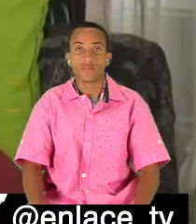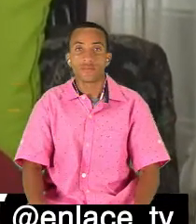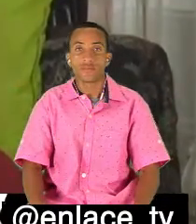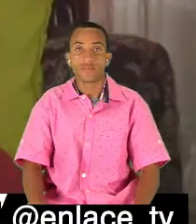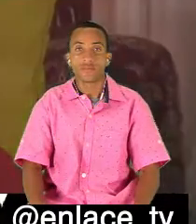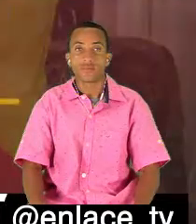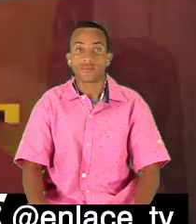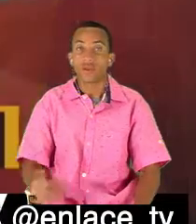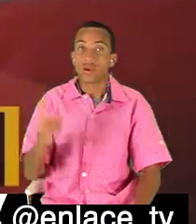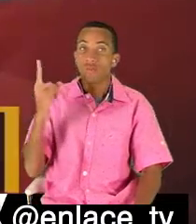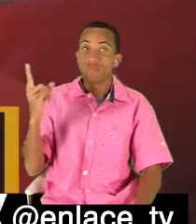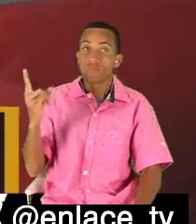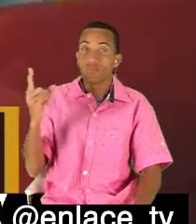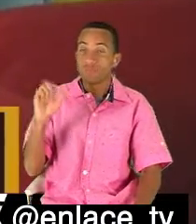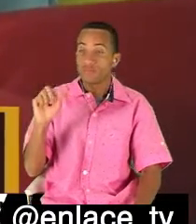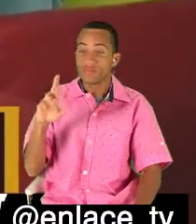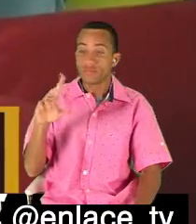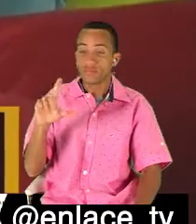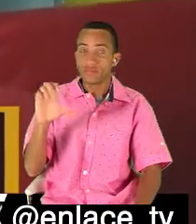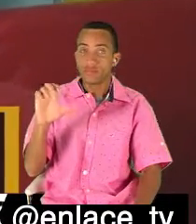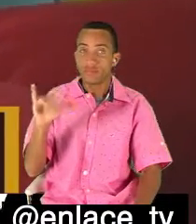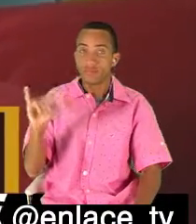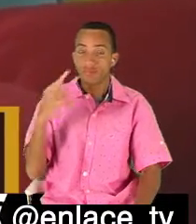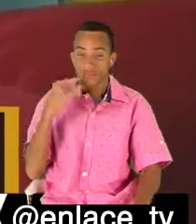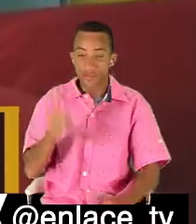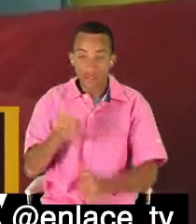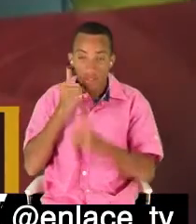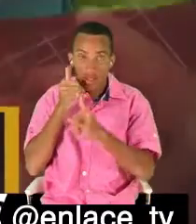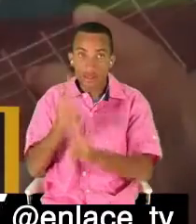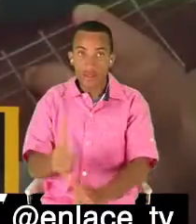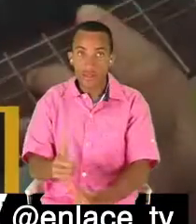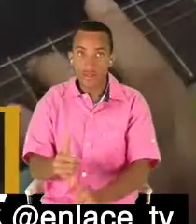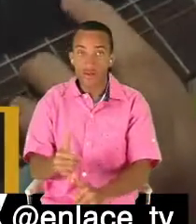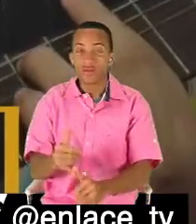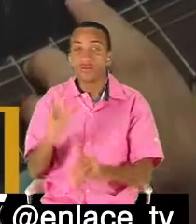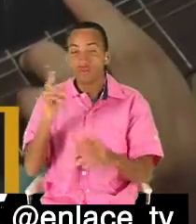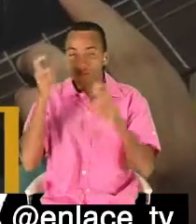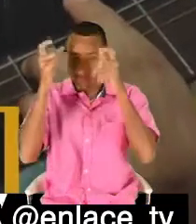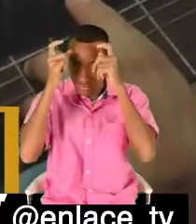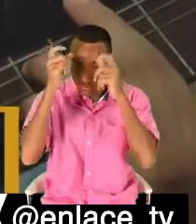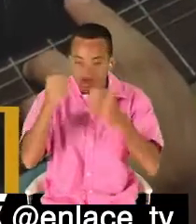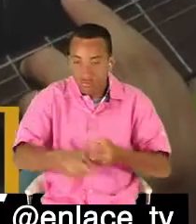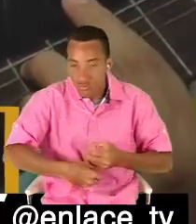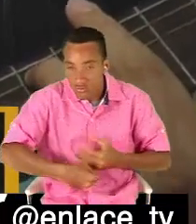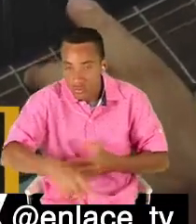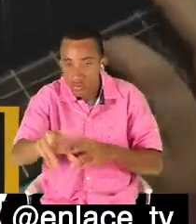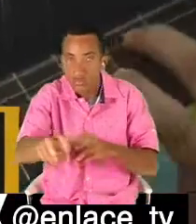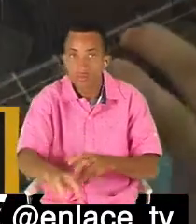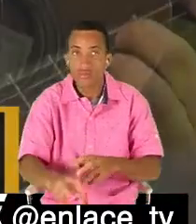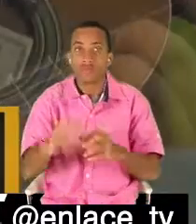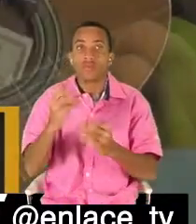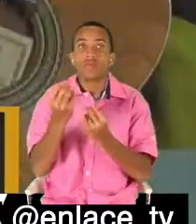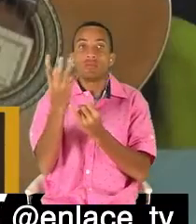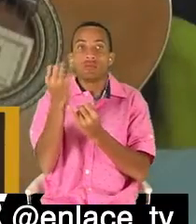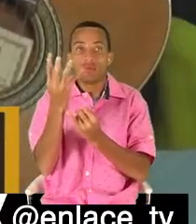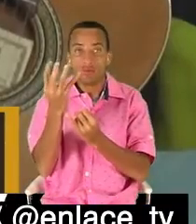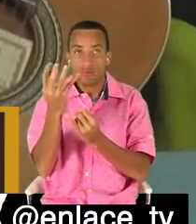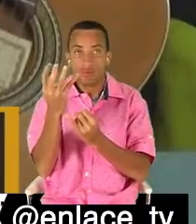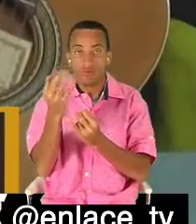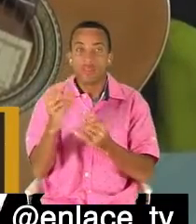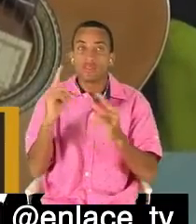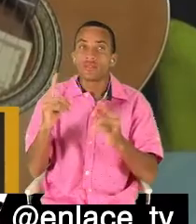Él es Arley Pérez Parra, ingeniero agroindustrial. Amante a la música desde niño, enamorado de su guitarra. Nació desde